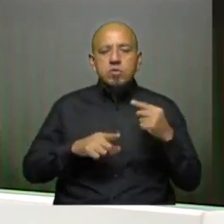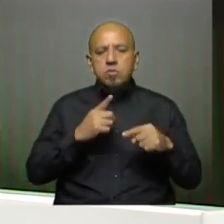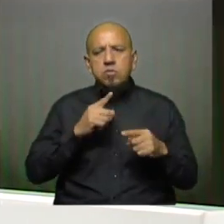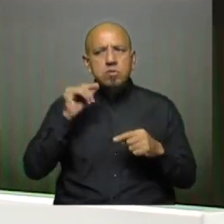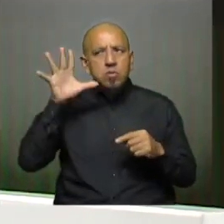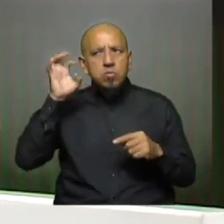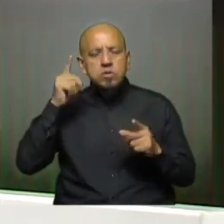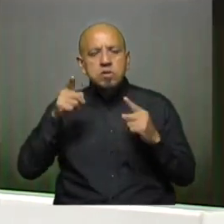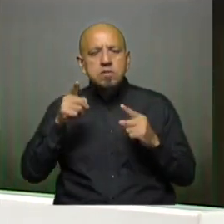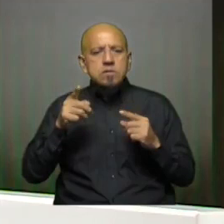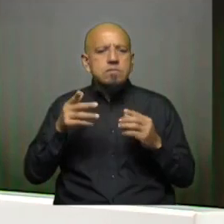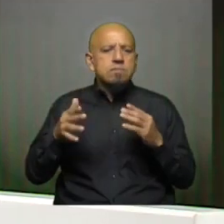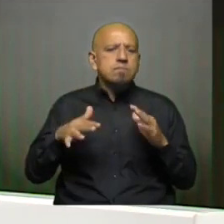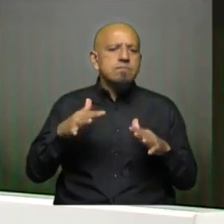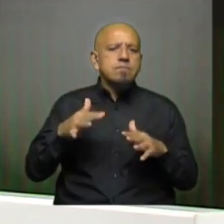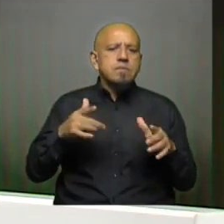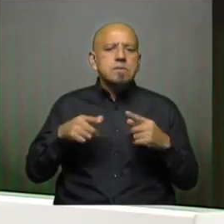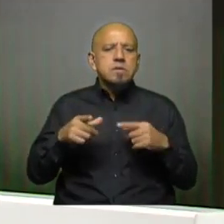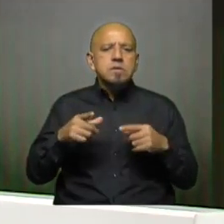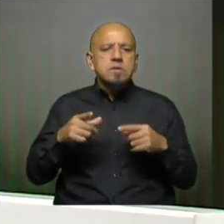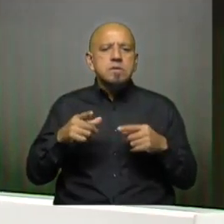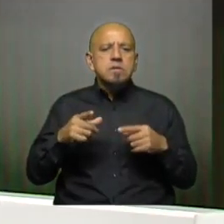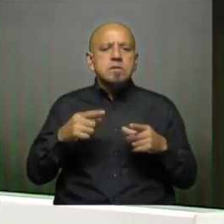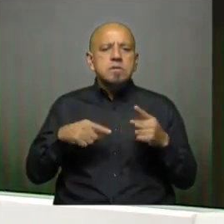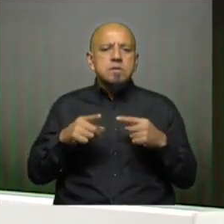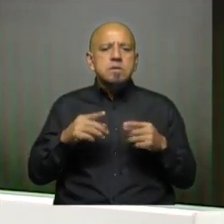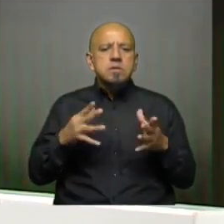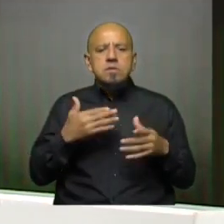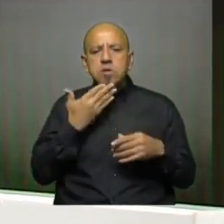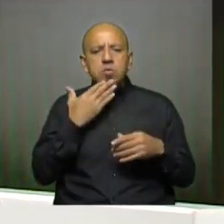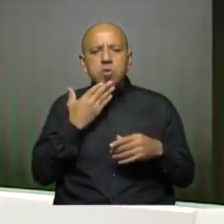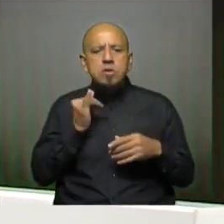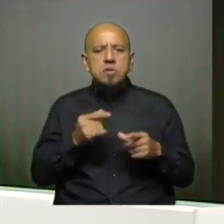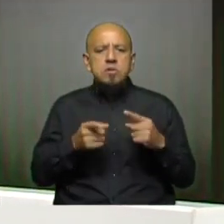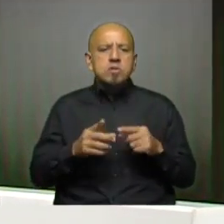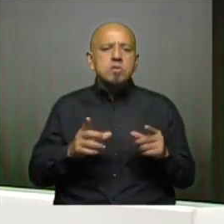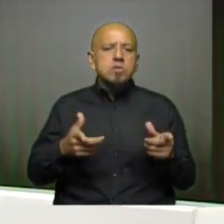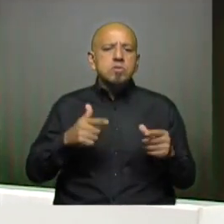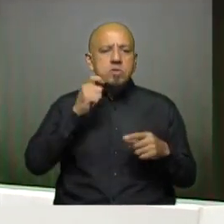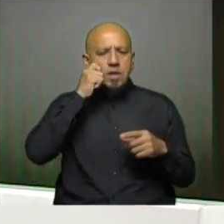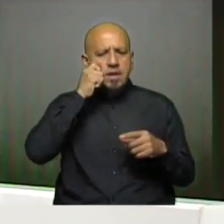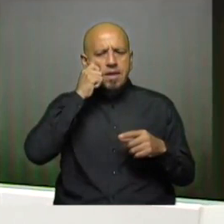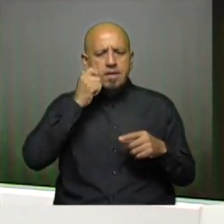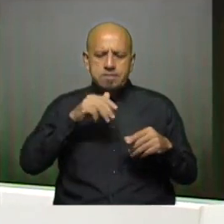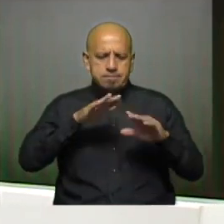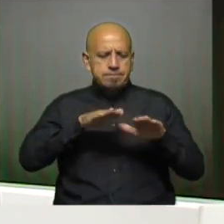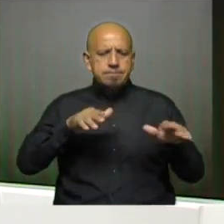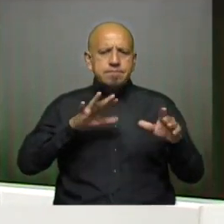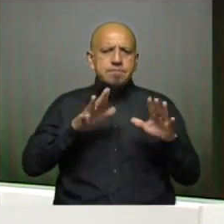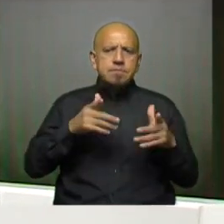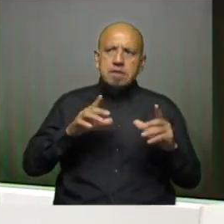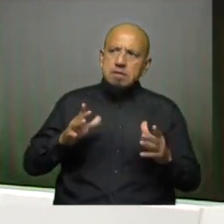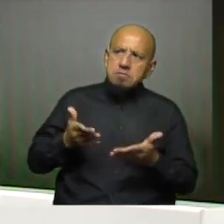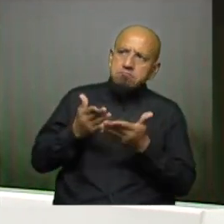escucha por ahí, bueno, eso queda para quien lo escuche, pero por ahí puede generar un poco de duda si una niña de esa edad puede tener tanta conciencia de lo que significa un